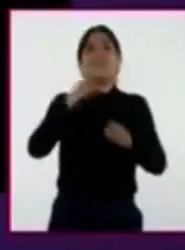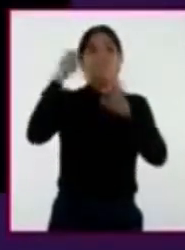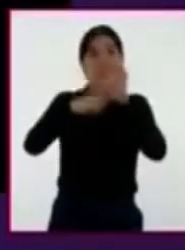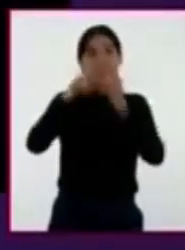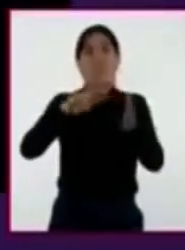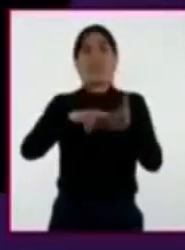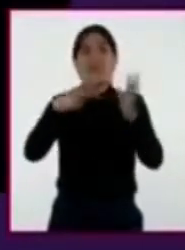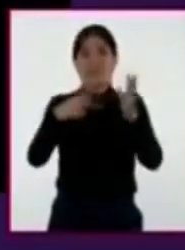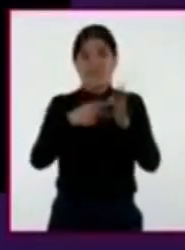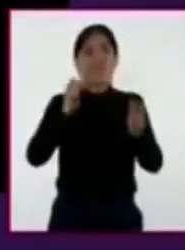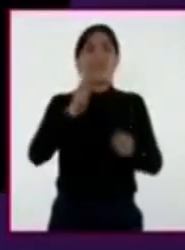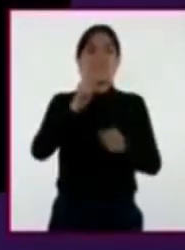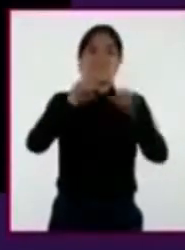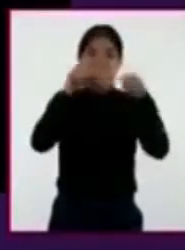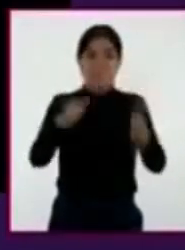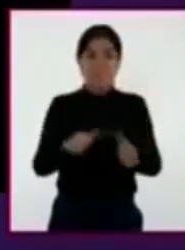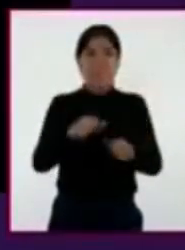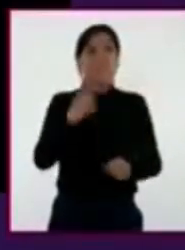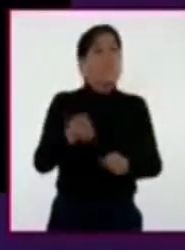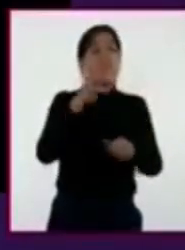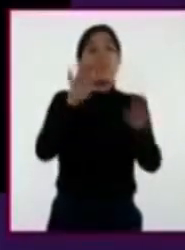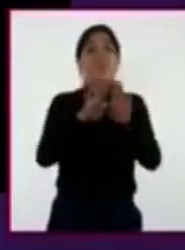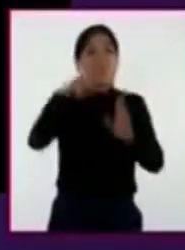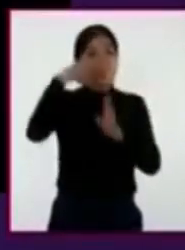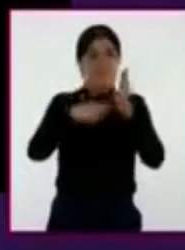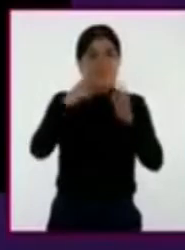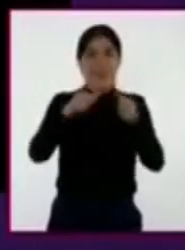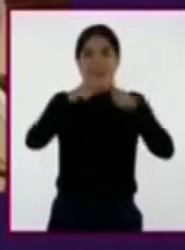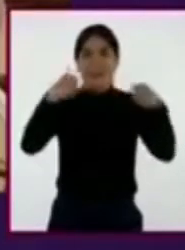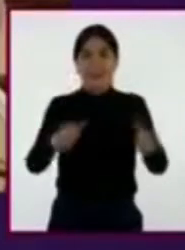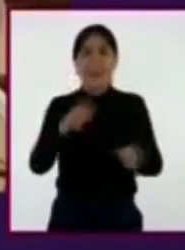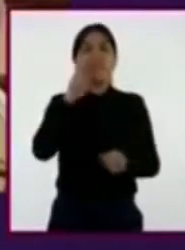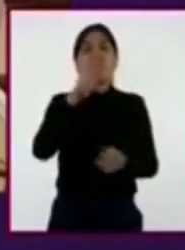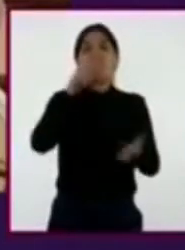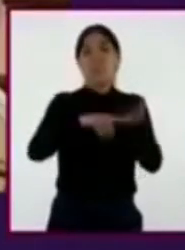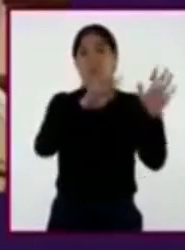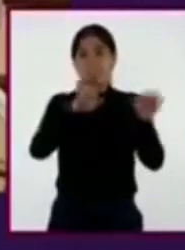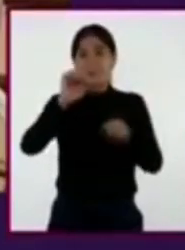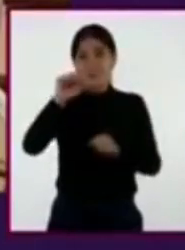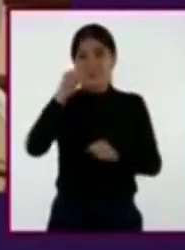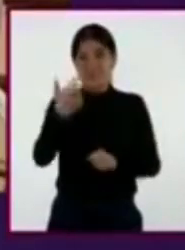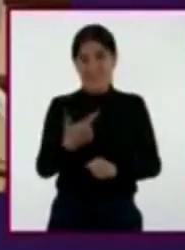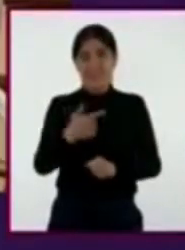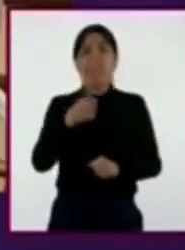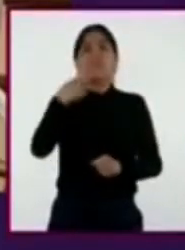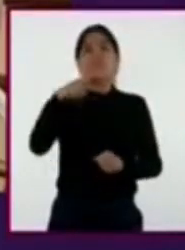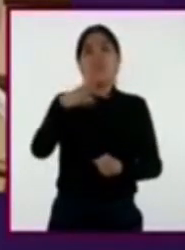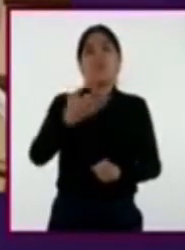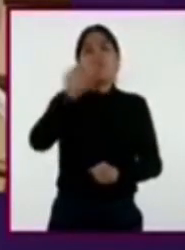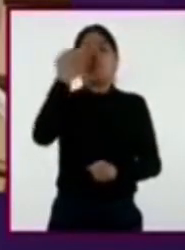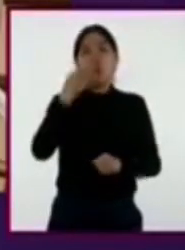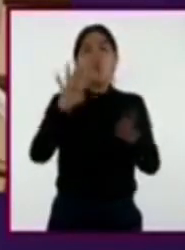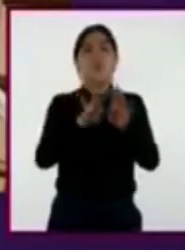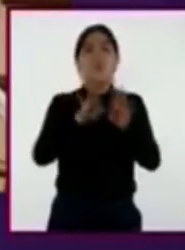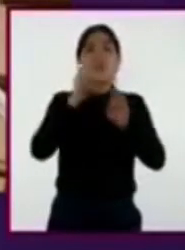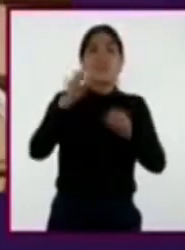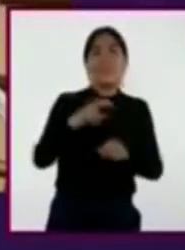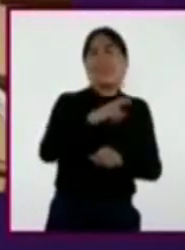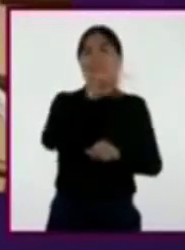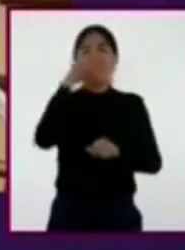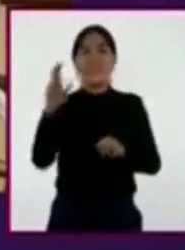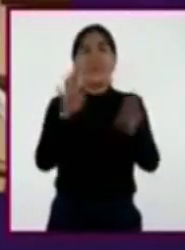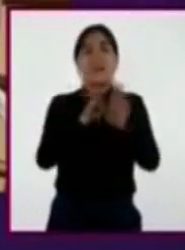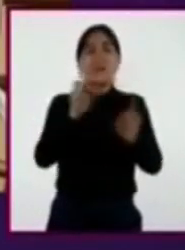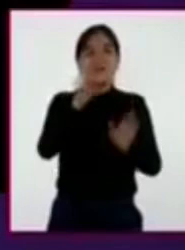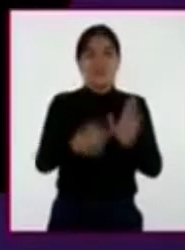Pola regresa a México y hace su primer videoarte, que data también de 1977, que es Flor Cósmica, que es un ejercicio de retroalimentación